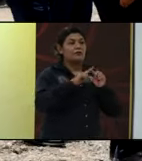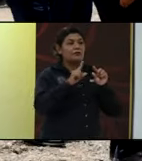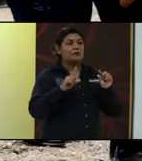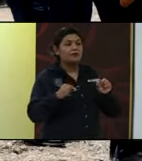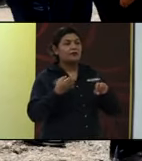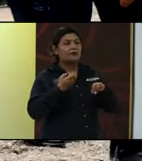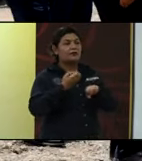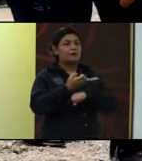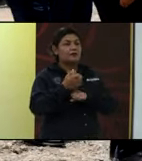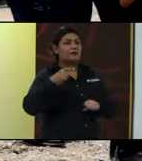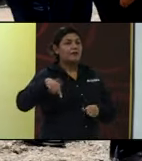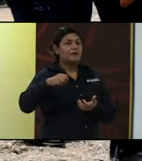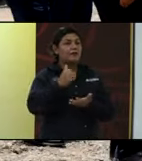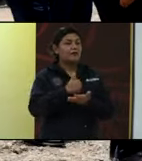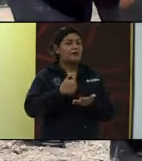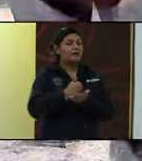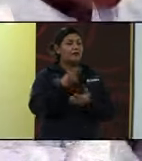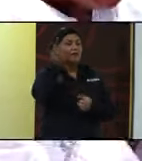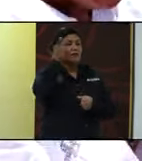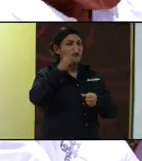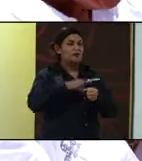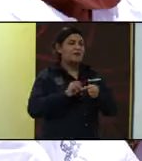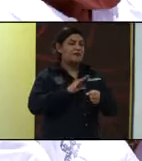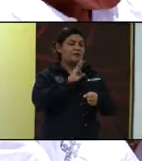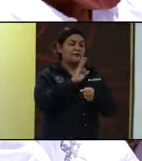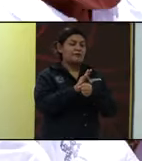estatales y municipales, a la Dirección de